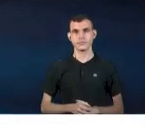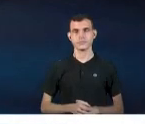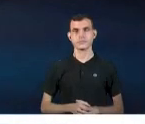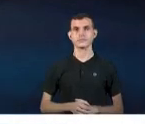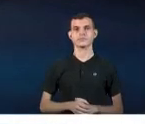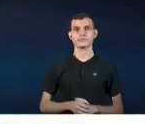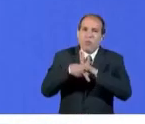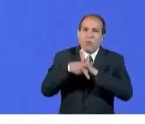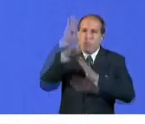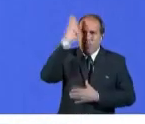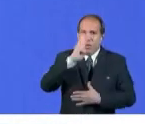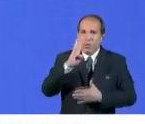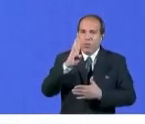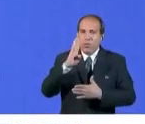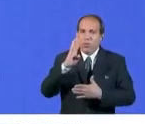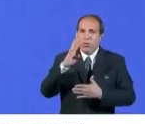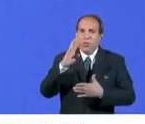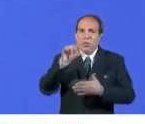inflación.